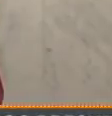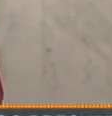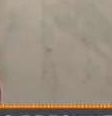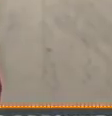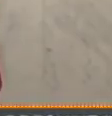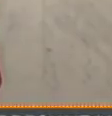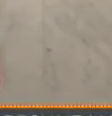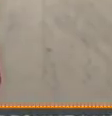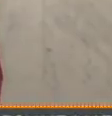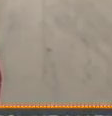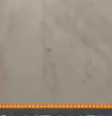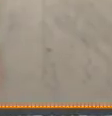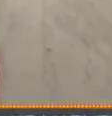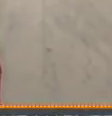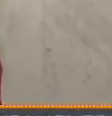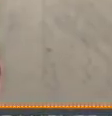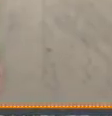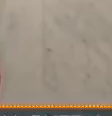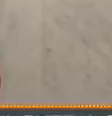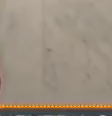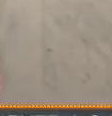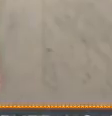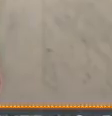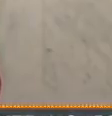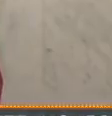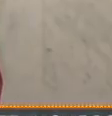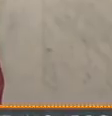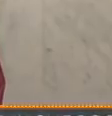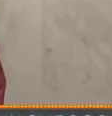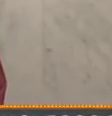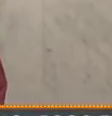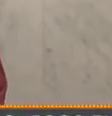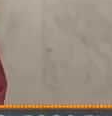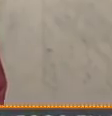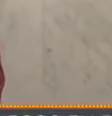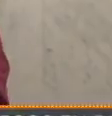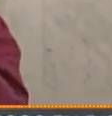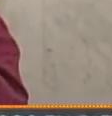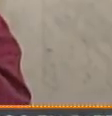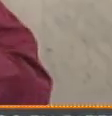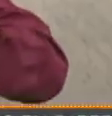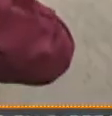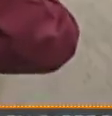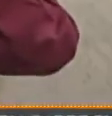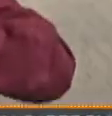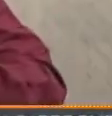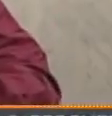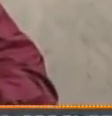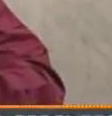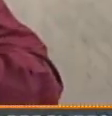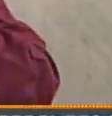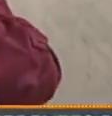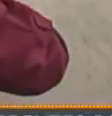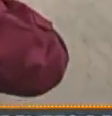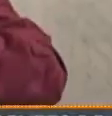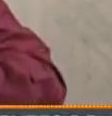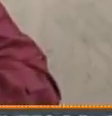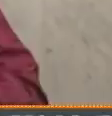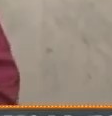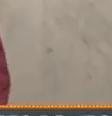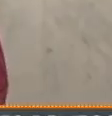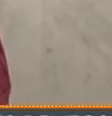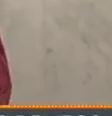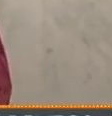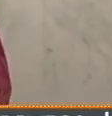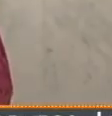para someternos, para dominarnos. No lo han hecho, no lo han logrado, y se los aseguro, con mi vida